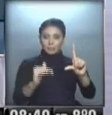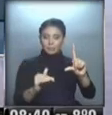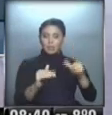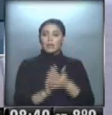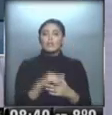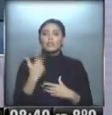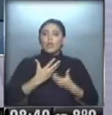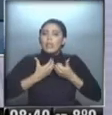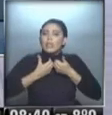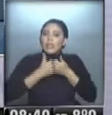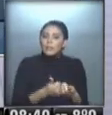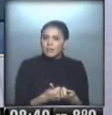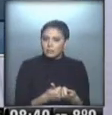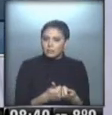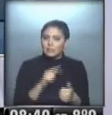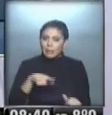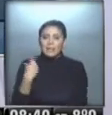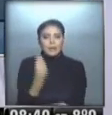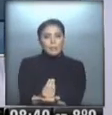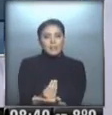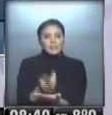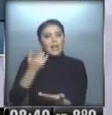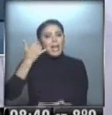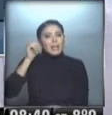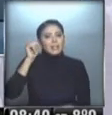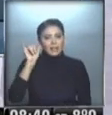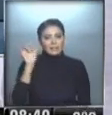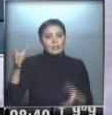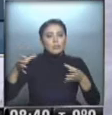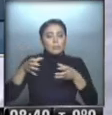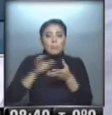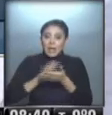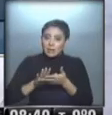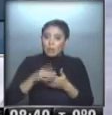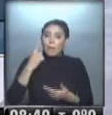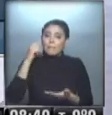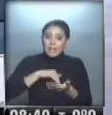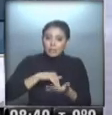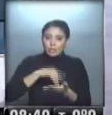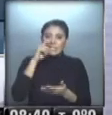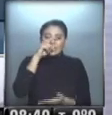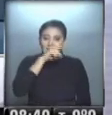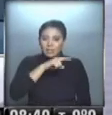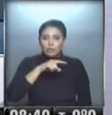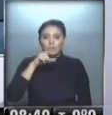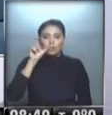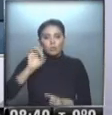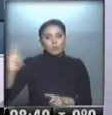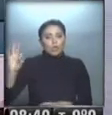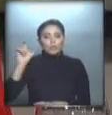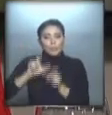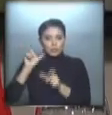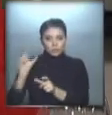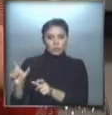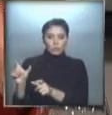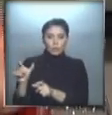defender y representar los intereses de ese por lo menos 1 millón 700 mil clientes que se calcula